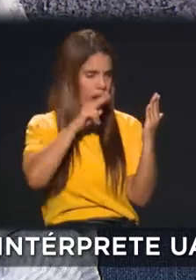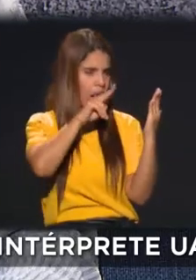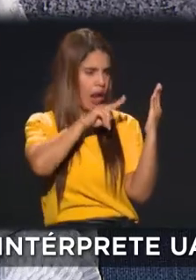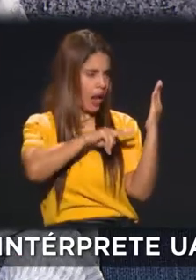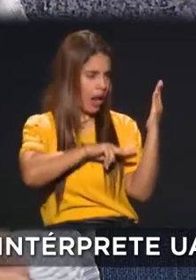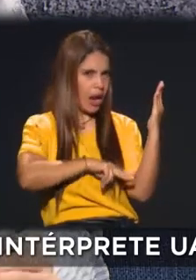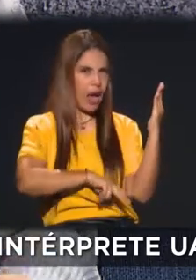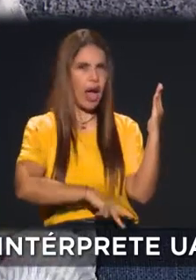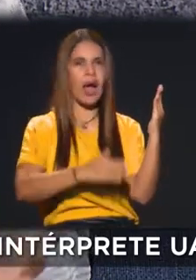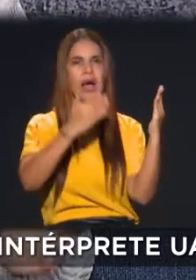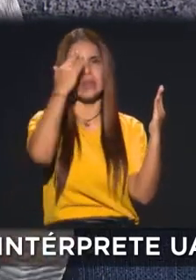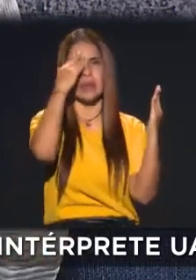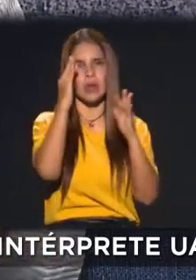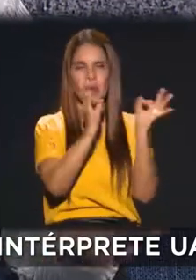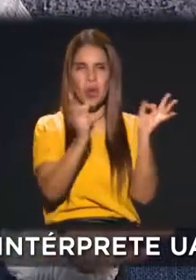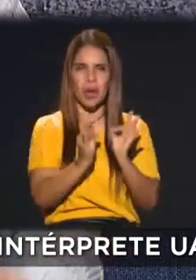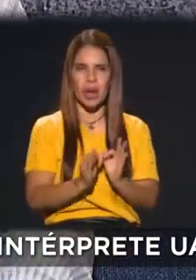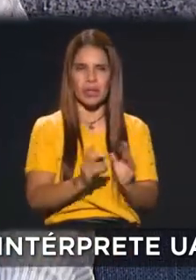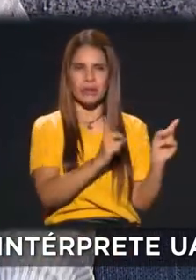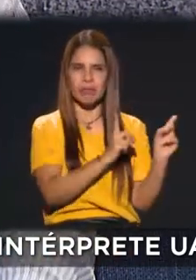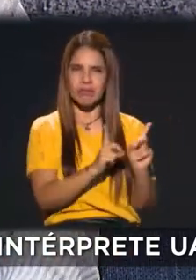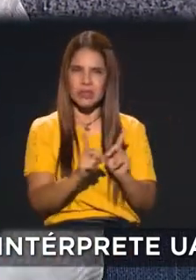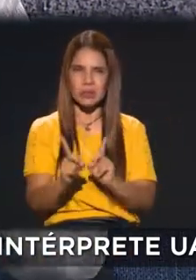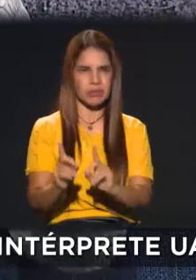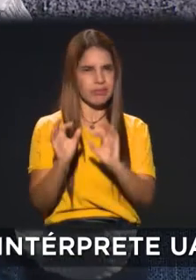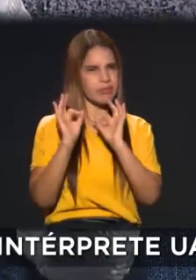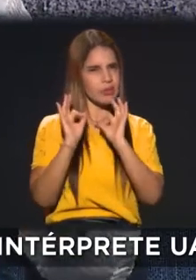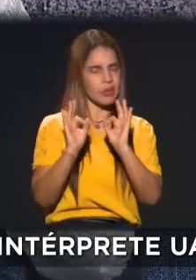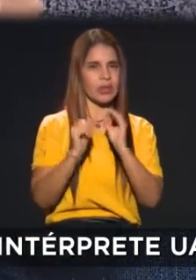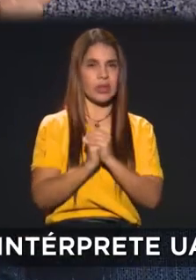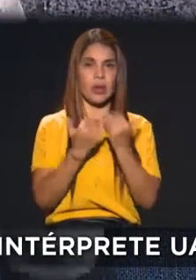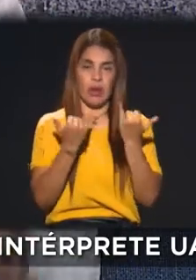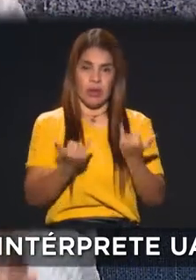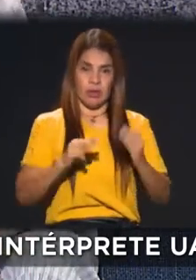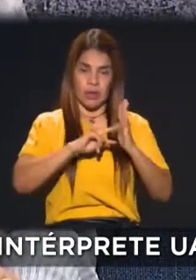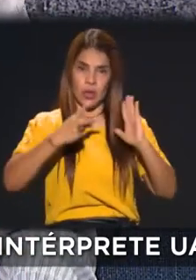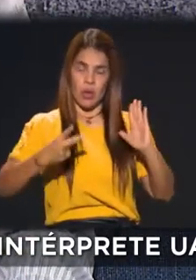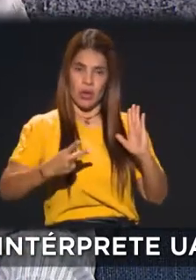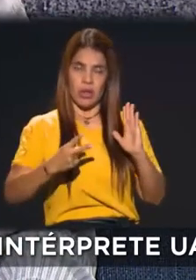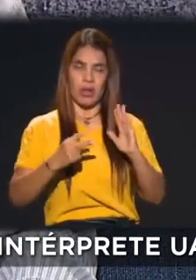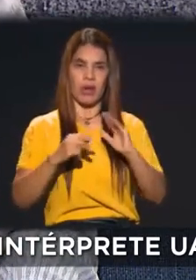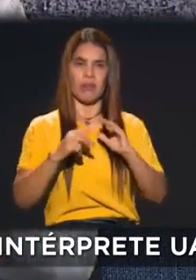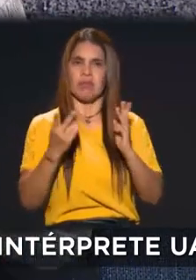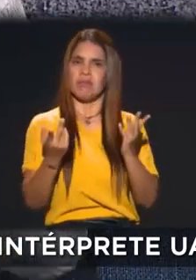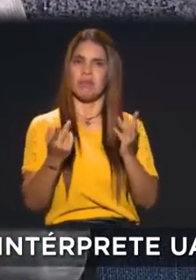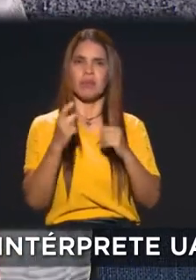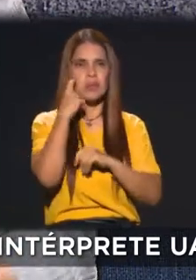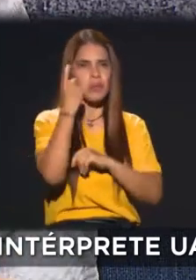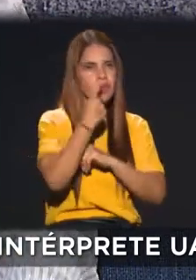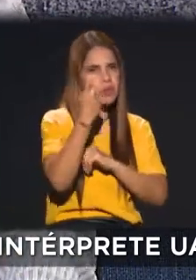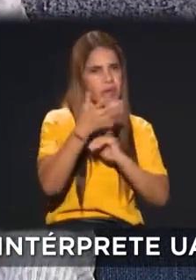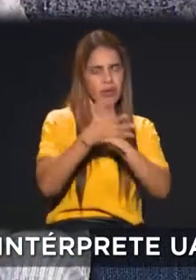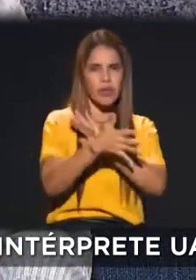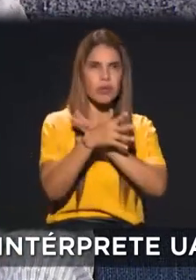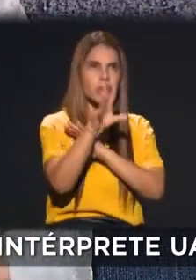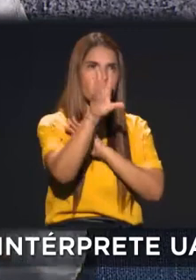se adquieren en la medida en que uno se va preparando, incluso hoy con la tecnología está al alcance de todos encontrar información acerca de todo y poder formarse